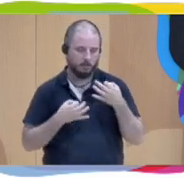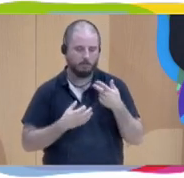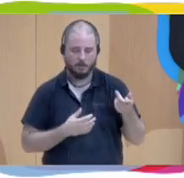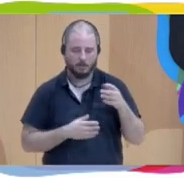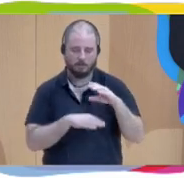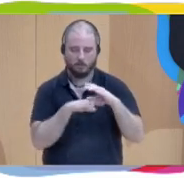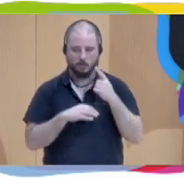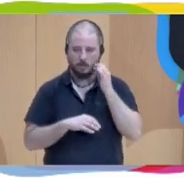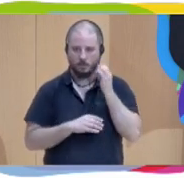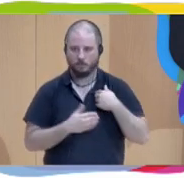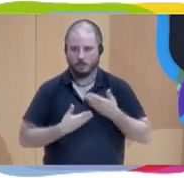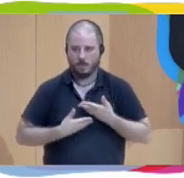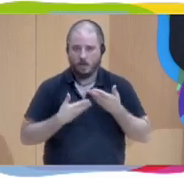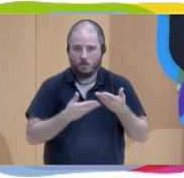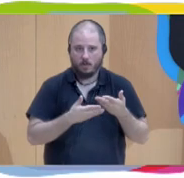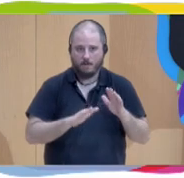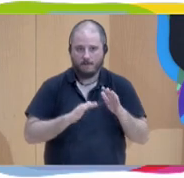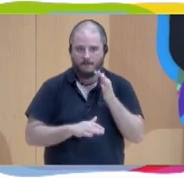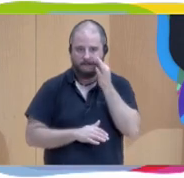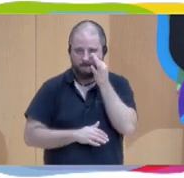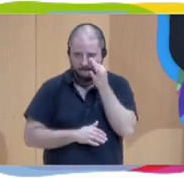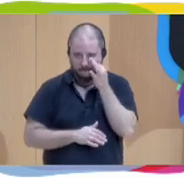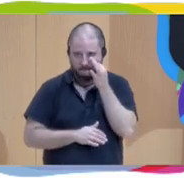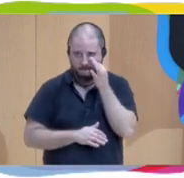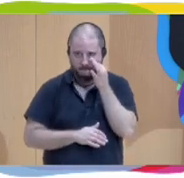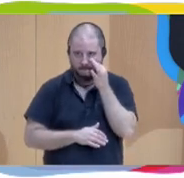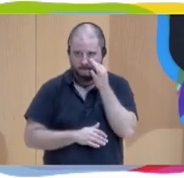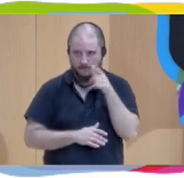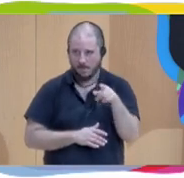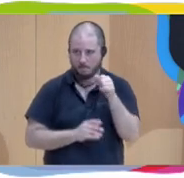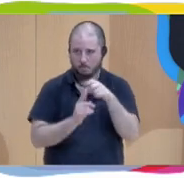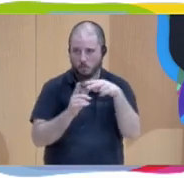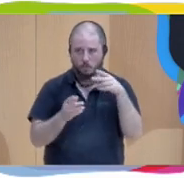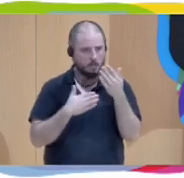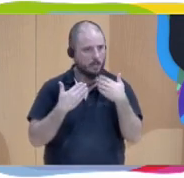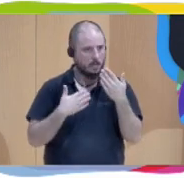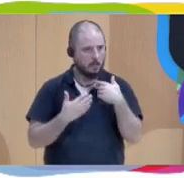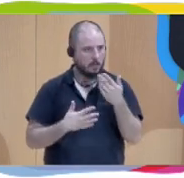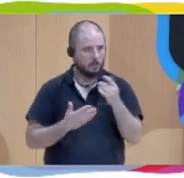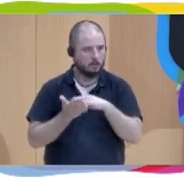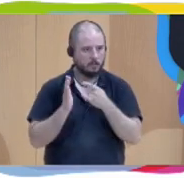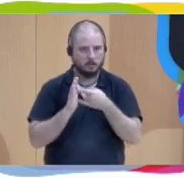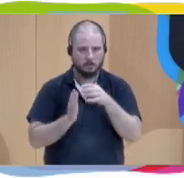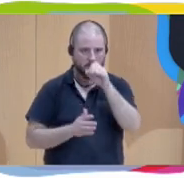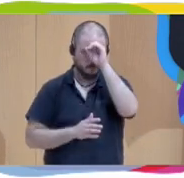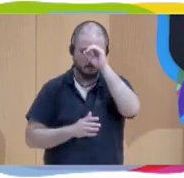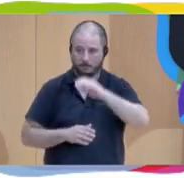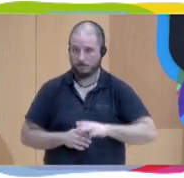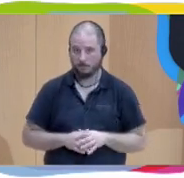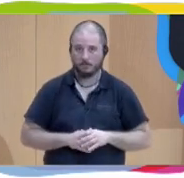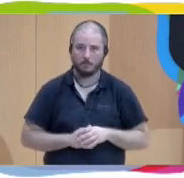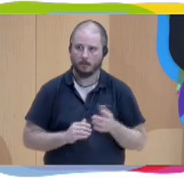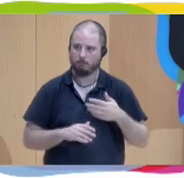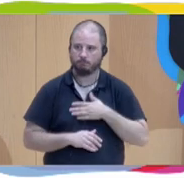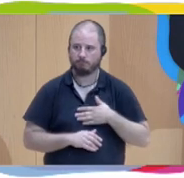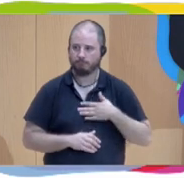voy a ayudarte, pero yo la verdad que no sé de este enfoque de trabajo, esta metodología de trabajo, no la conozco, pero he encantado de ayudarte.